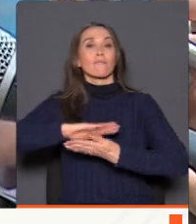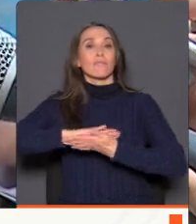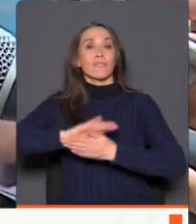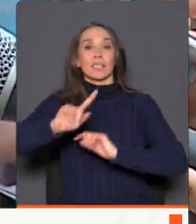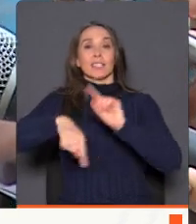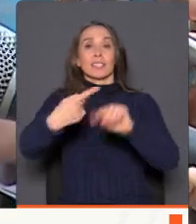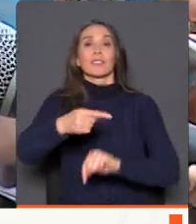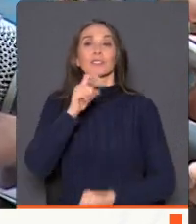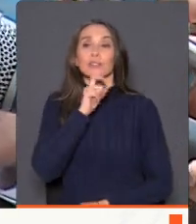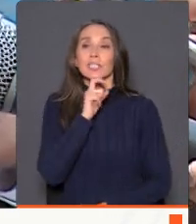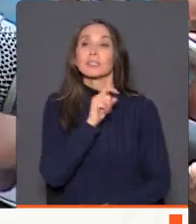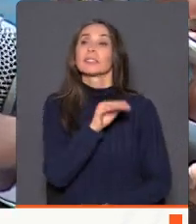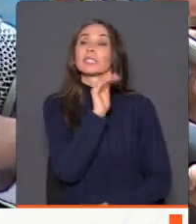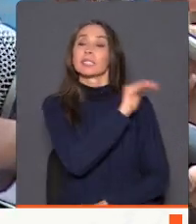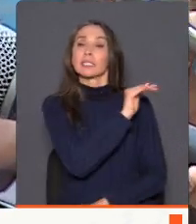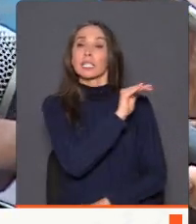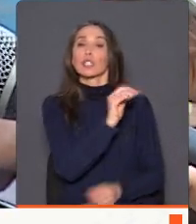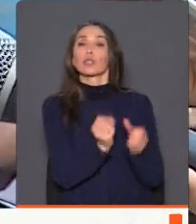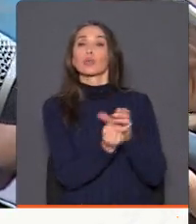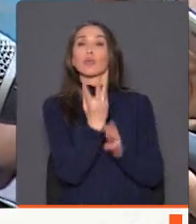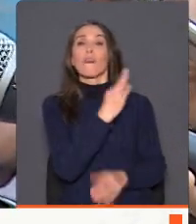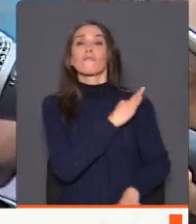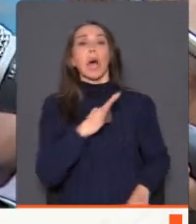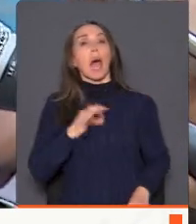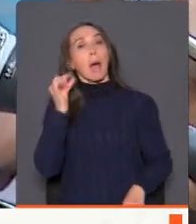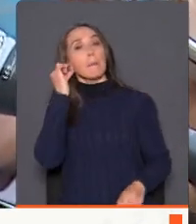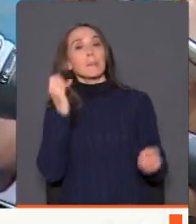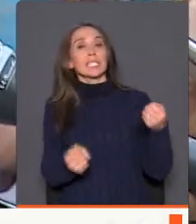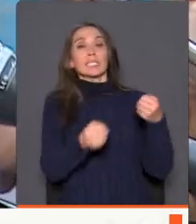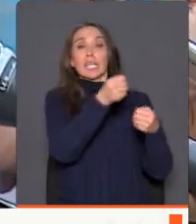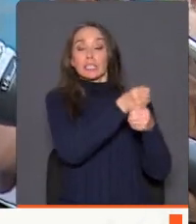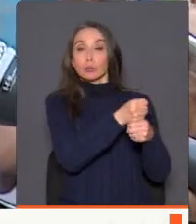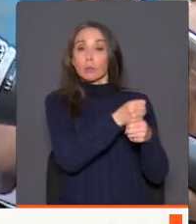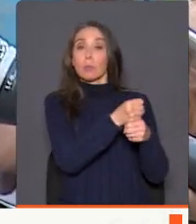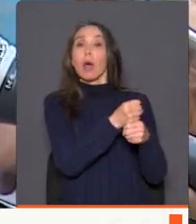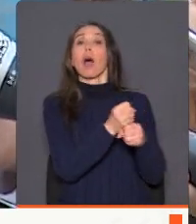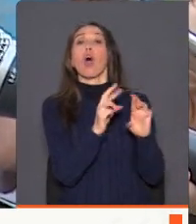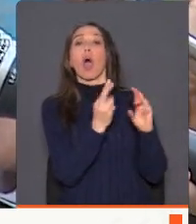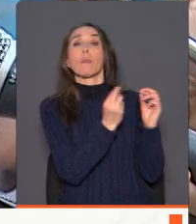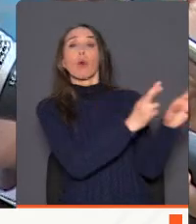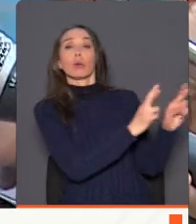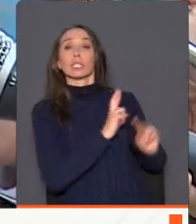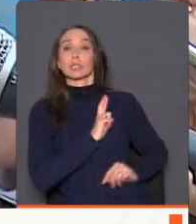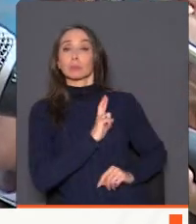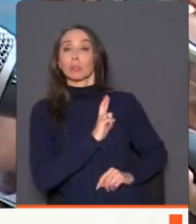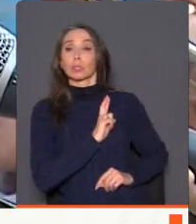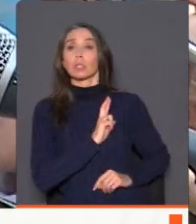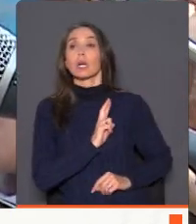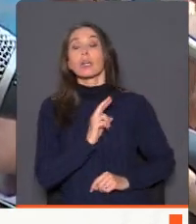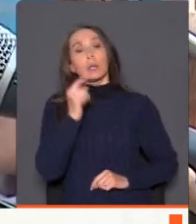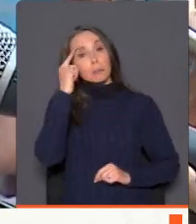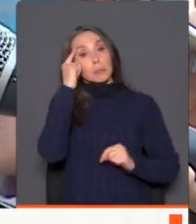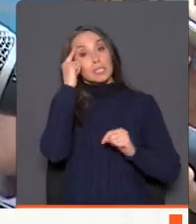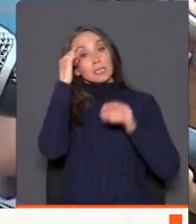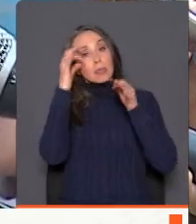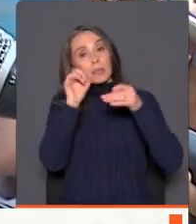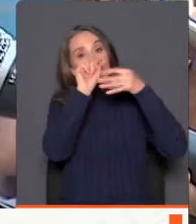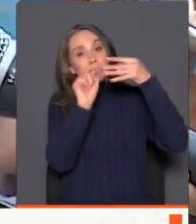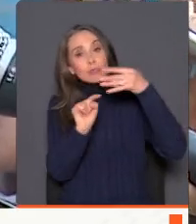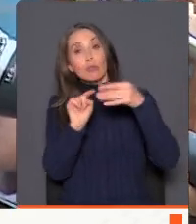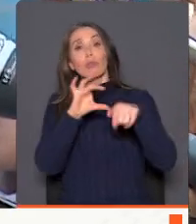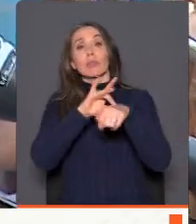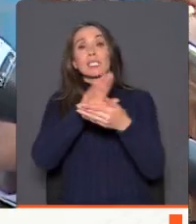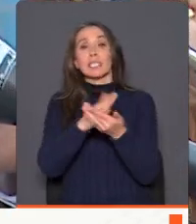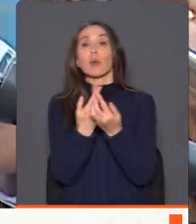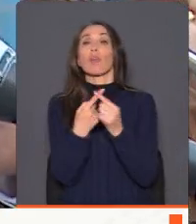Y por eso hacemos un llamado a la nueva ministra, esperamos tener buena acogida en esto, para que se busquen medidas sanitarias distintas para